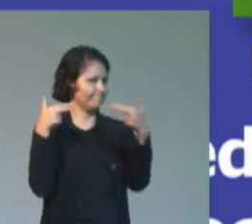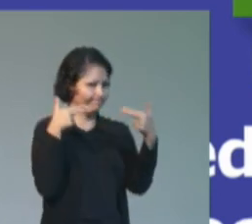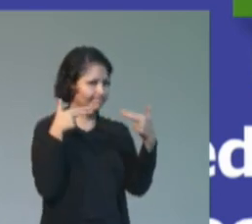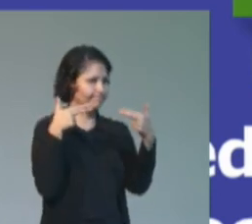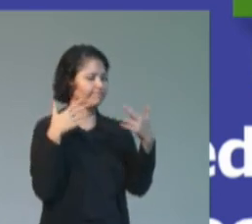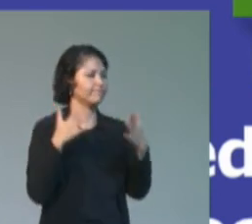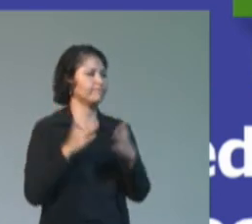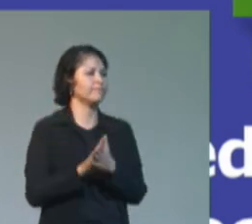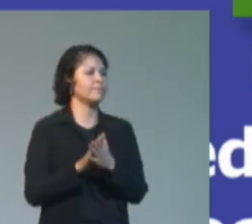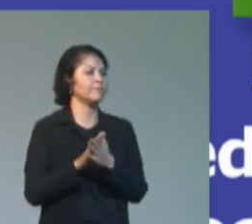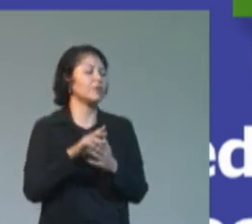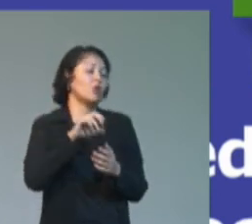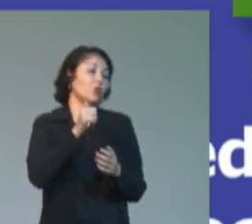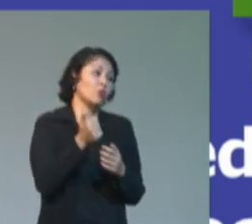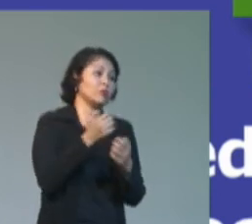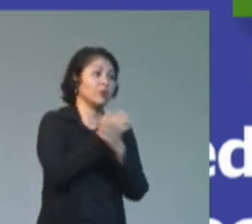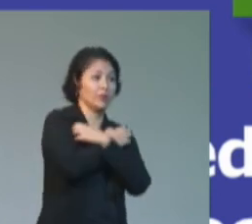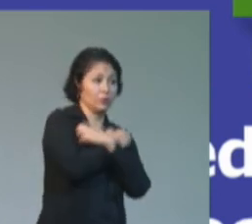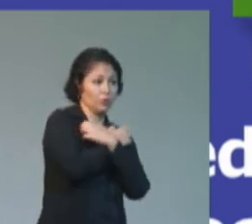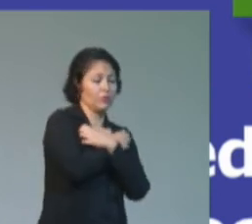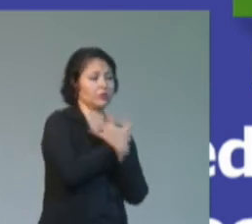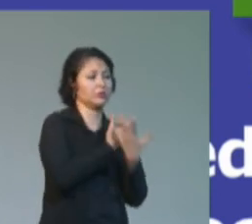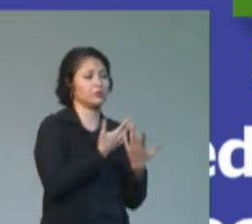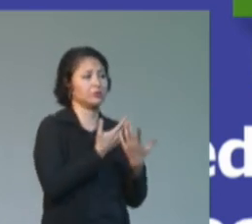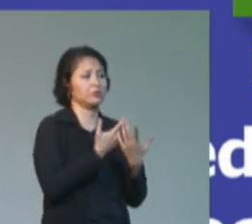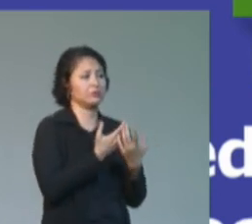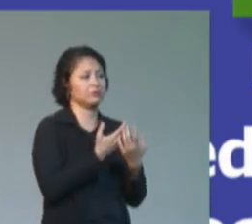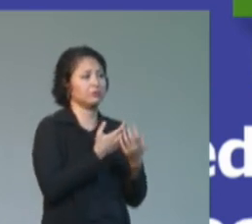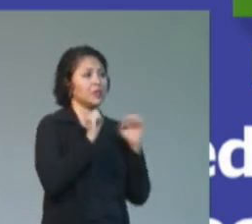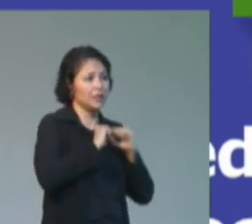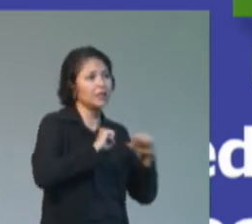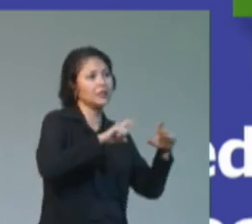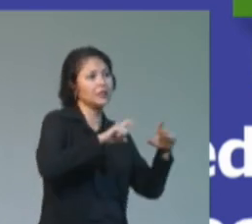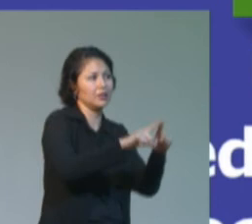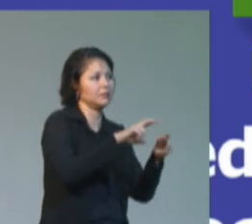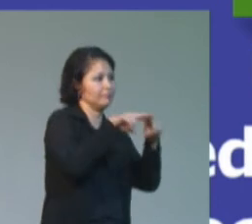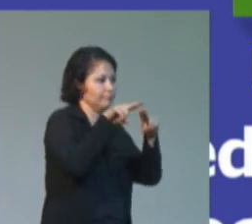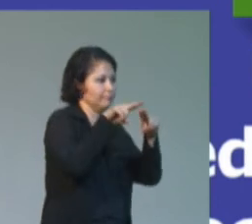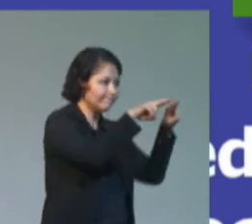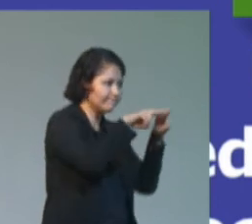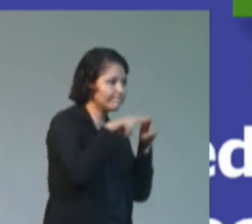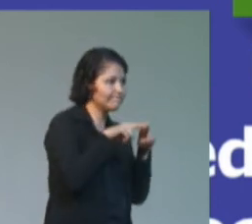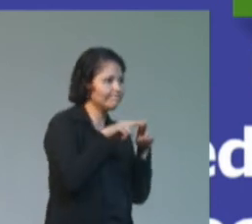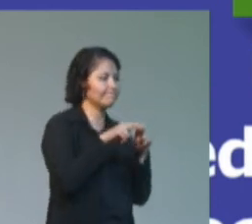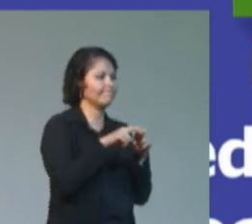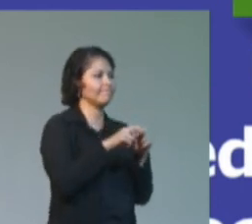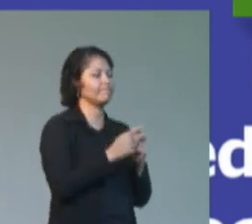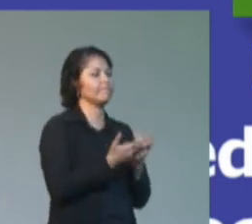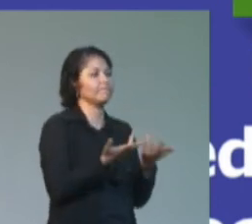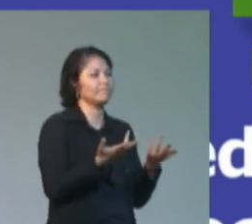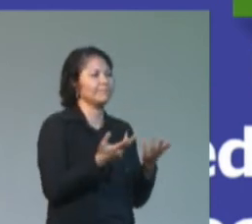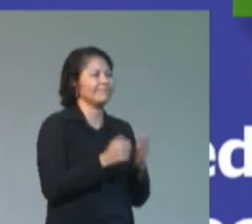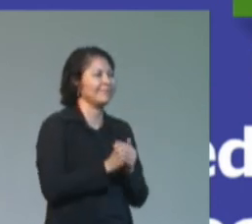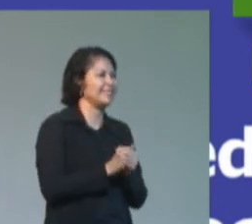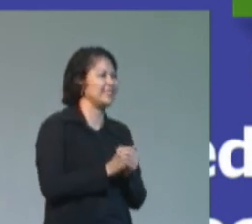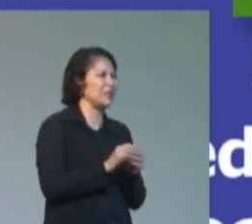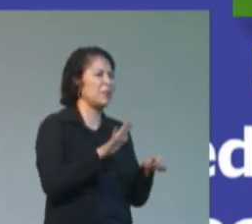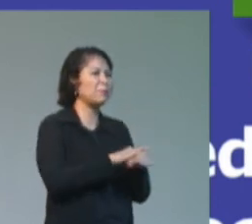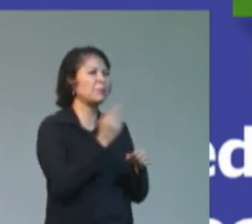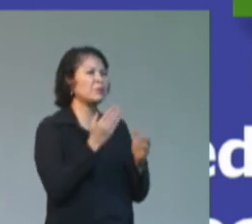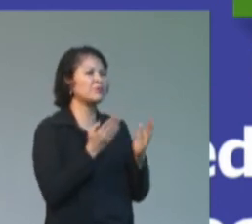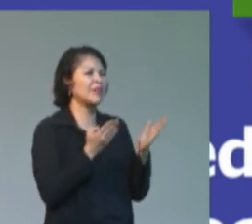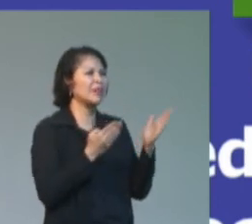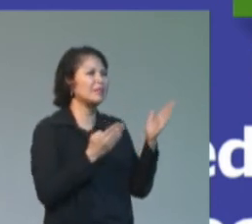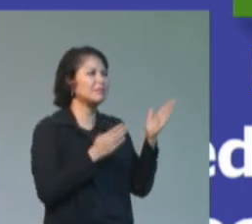formación presencial hay bastante digamos número de fracasos hasta naciones que no han dado toda la